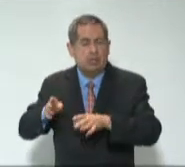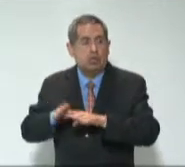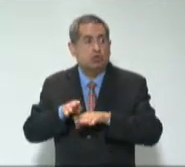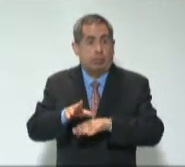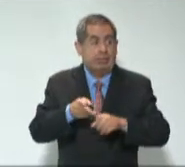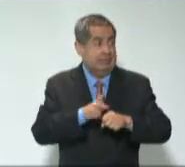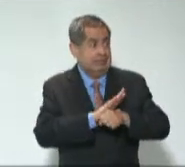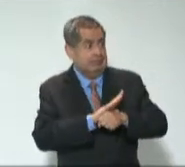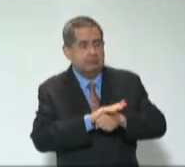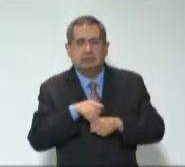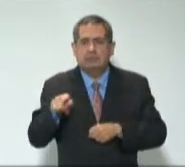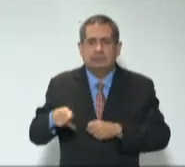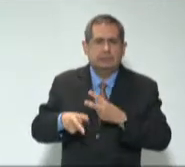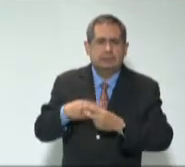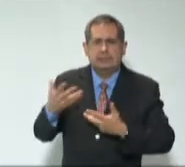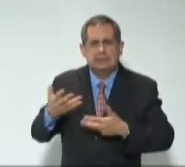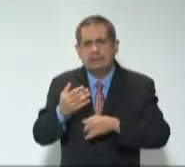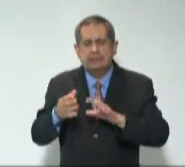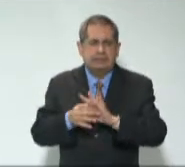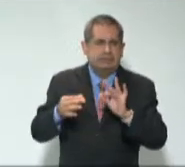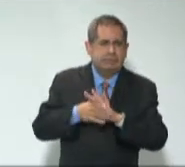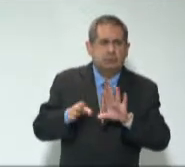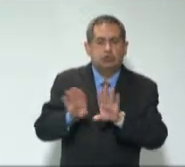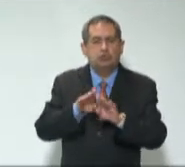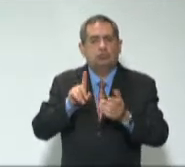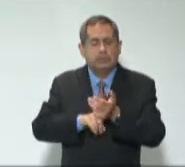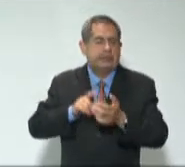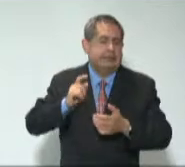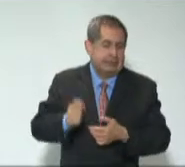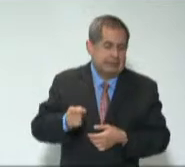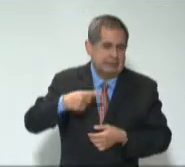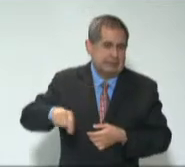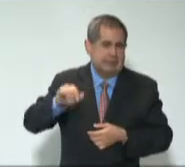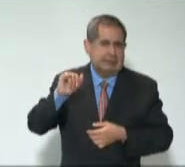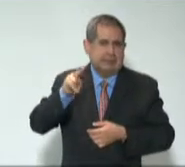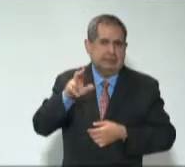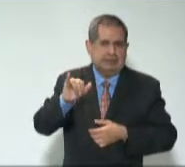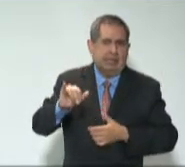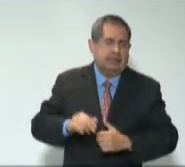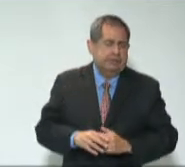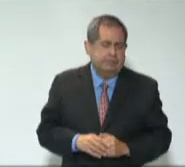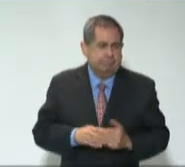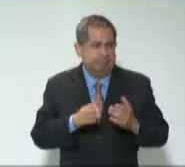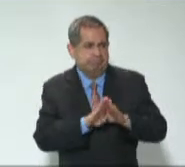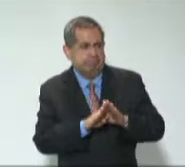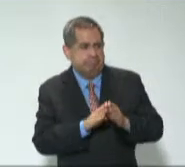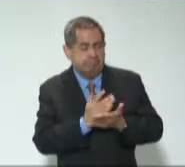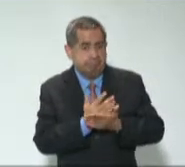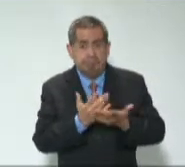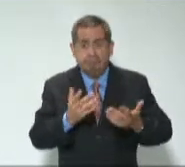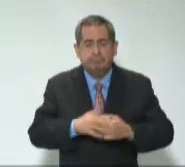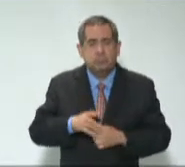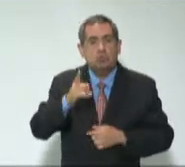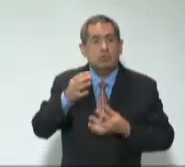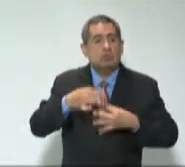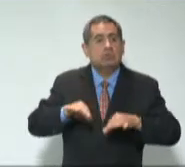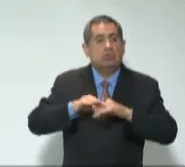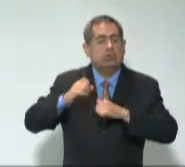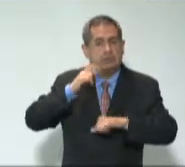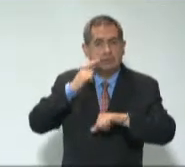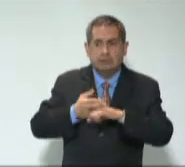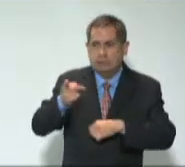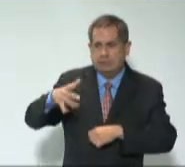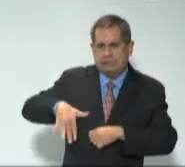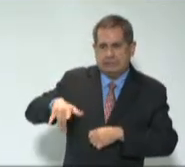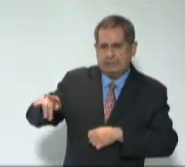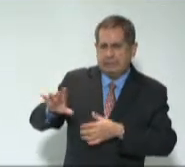pandemia Y ante la suspensión de términos por parte del inai y algo que ha destacado ministro ahorita al final de su